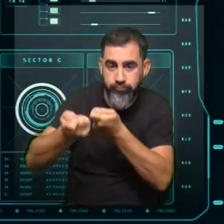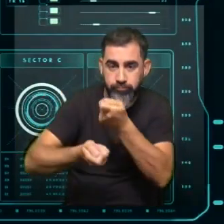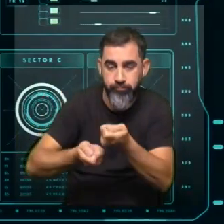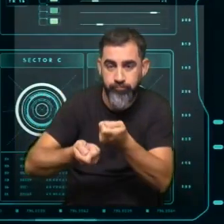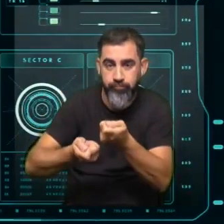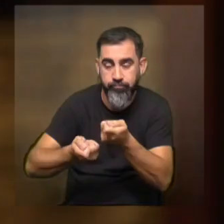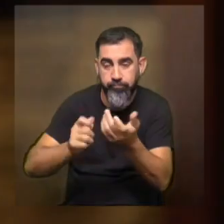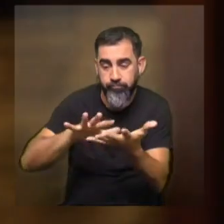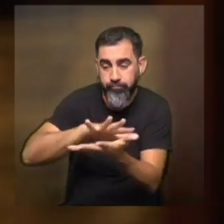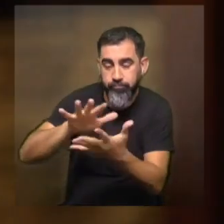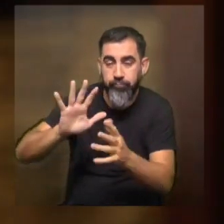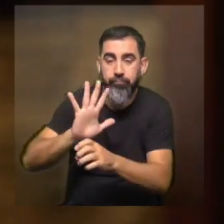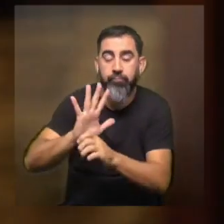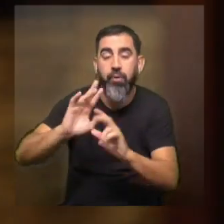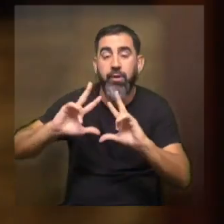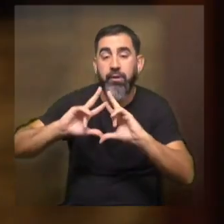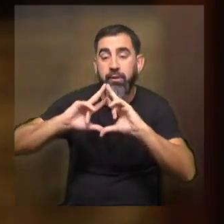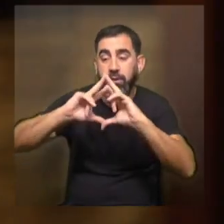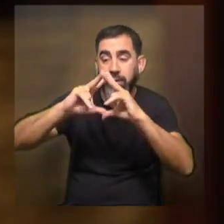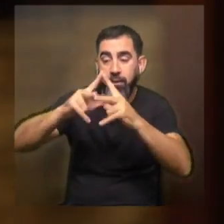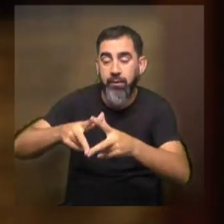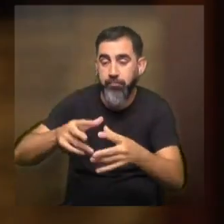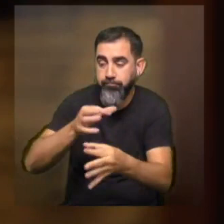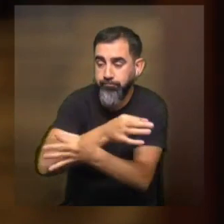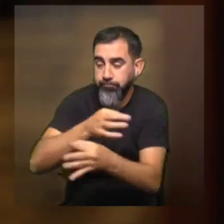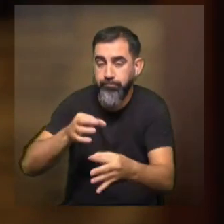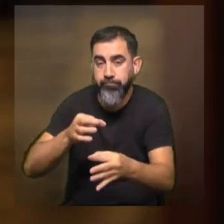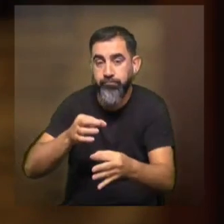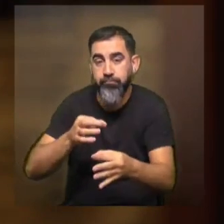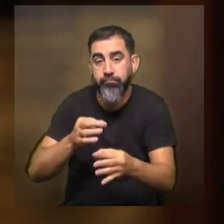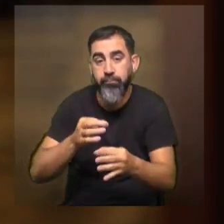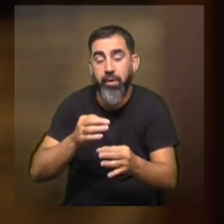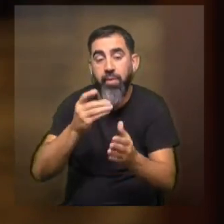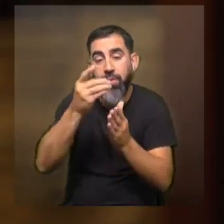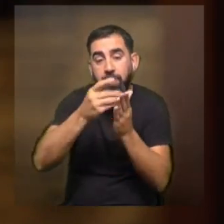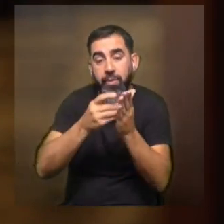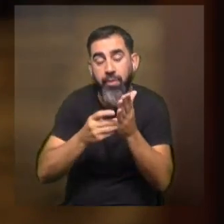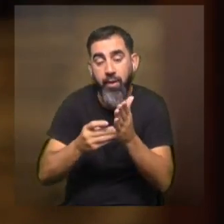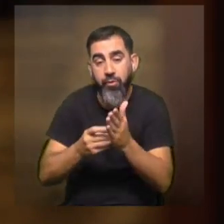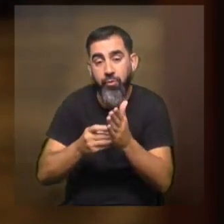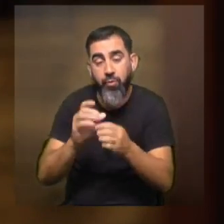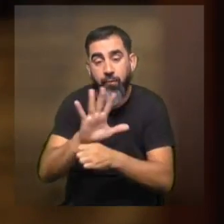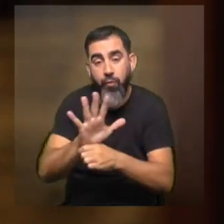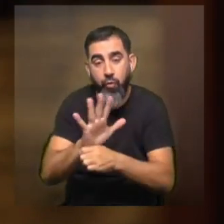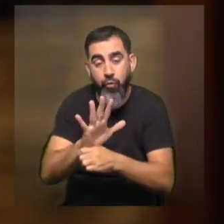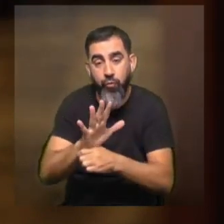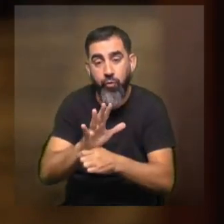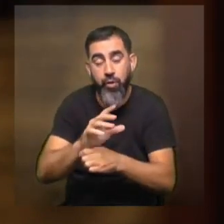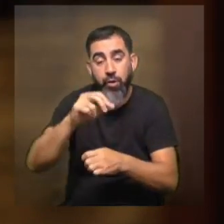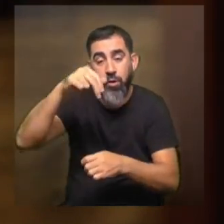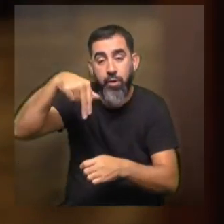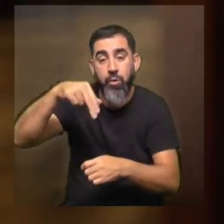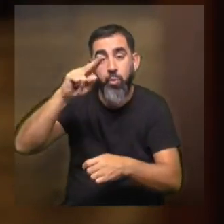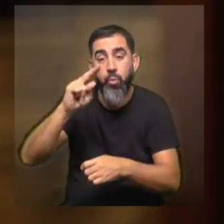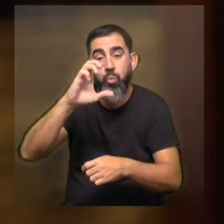un mapa tridimensional súper preciso de la biblioteca de datos biológicos por excelencia, que es el núcleo de la